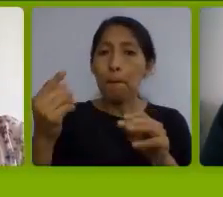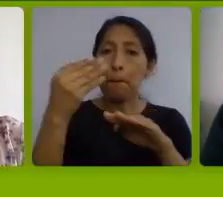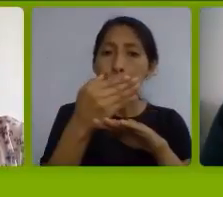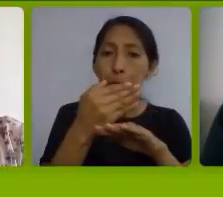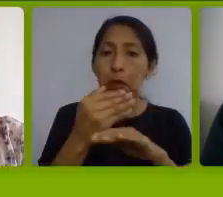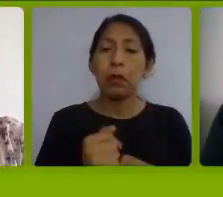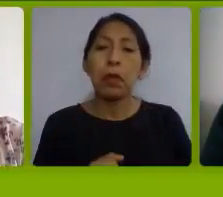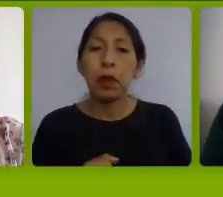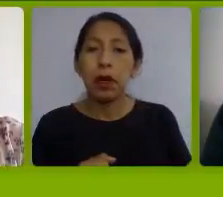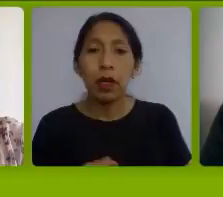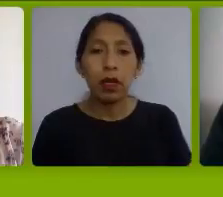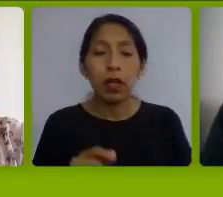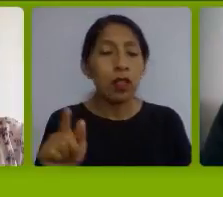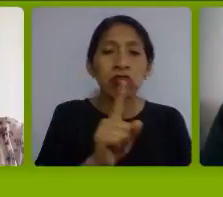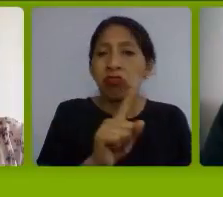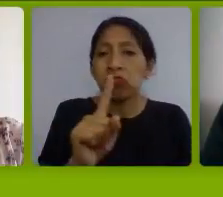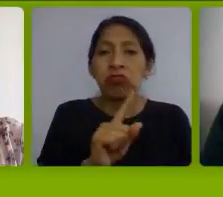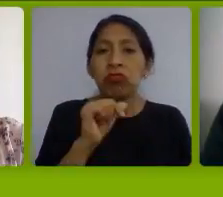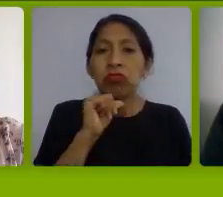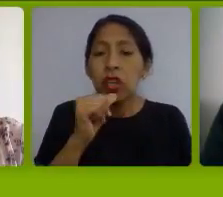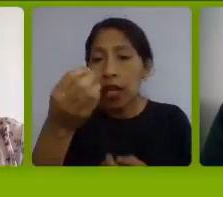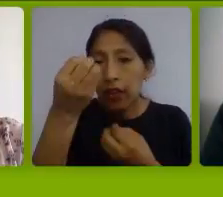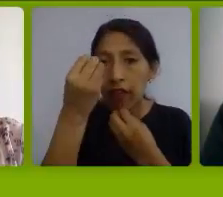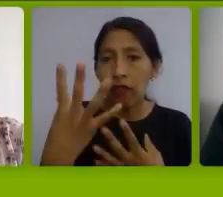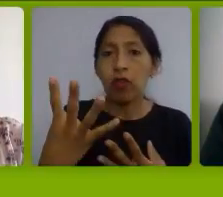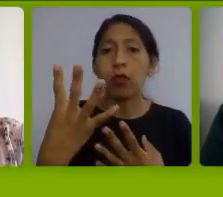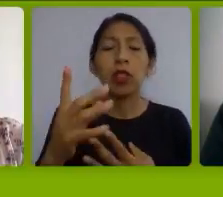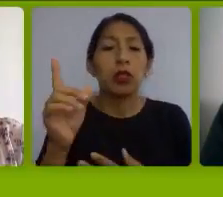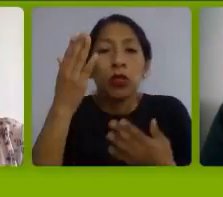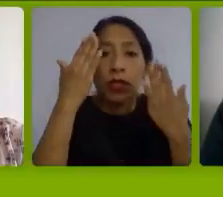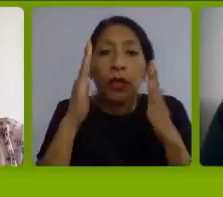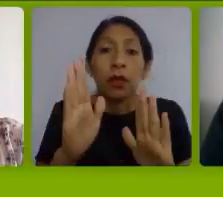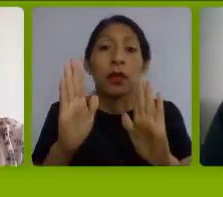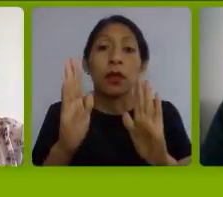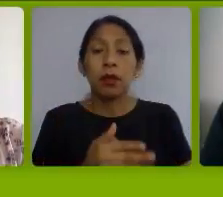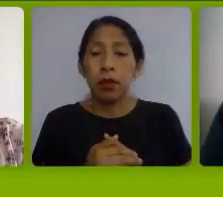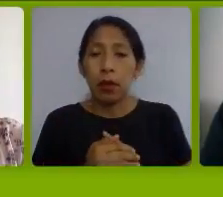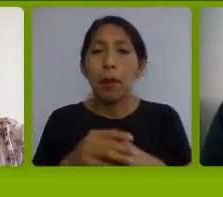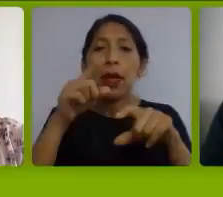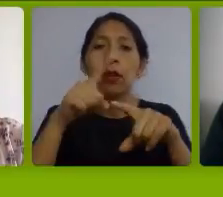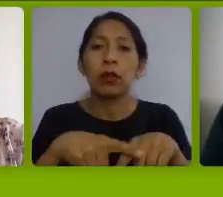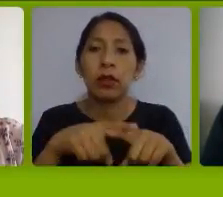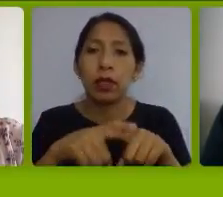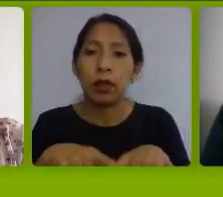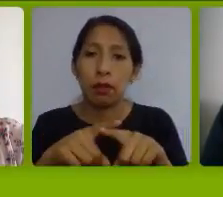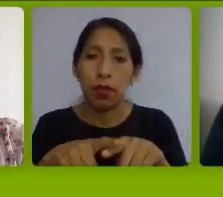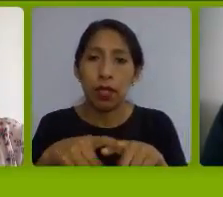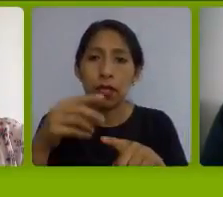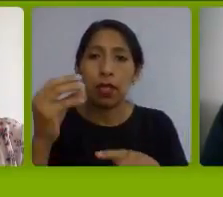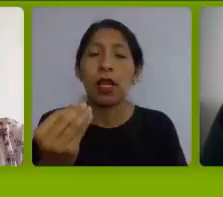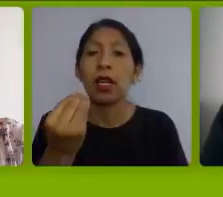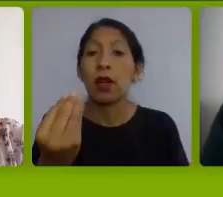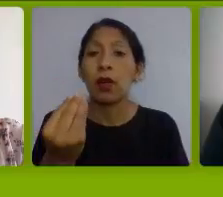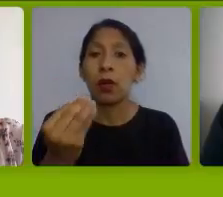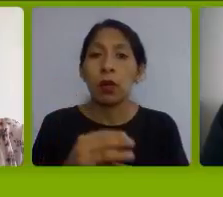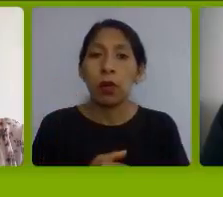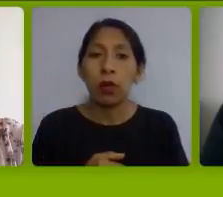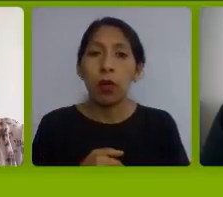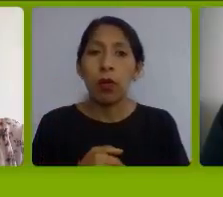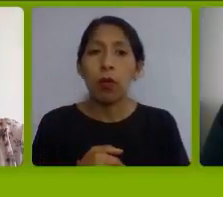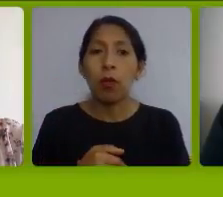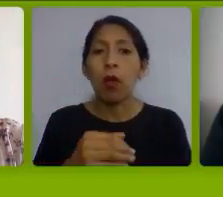Todavía no tenemos la información si va a ser virtual o presencial. Va a depender mucho de cómo también se está manejando la